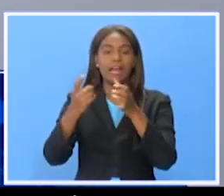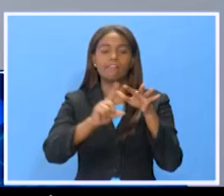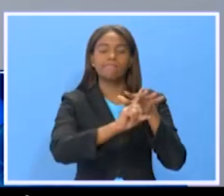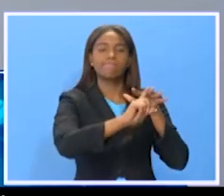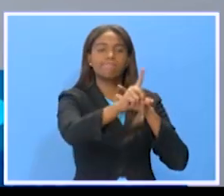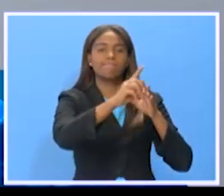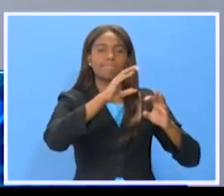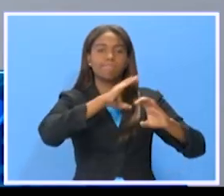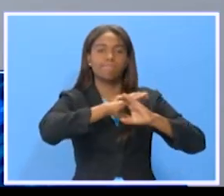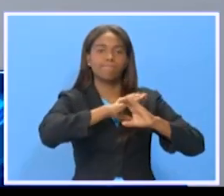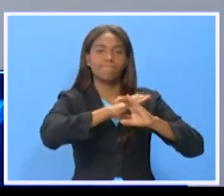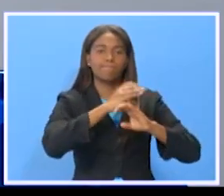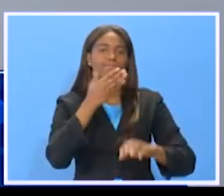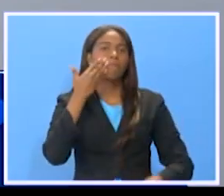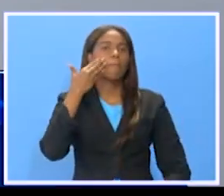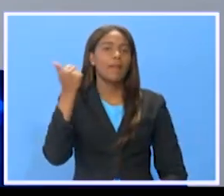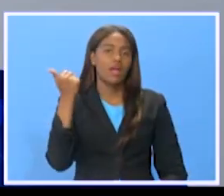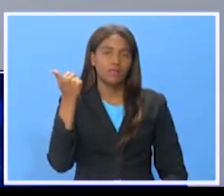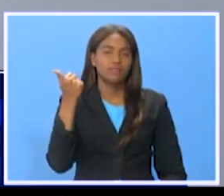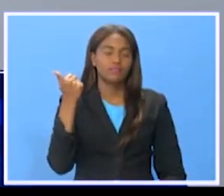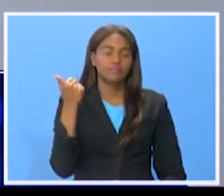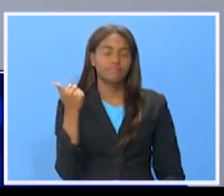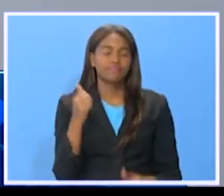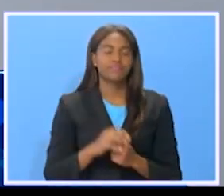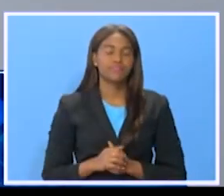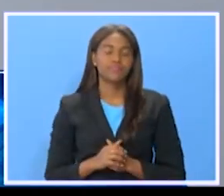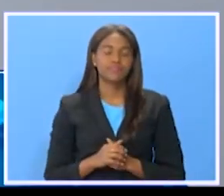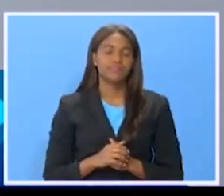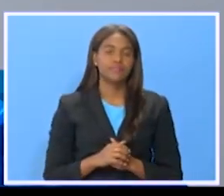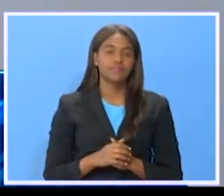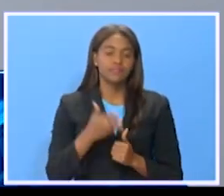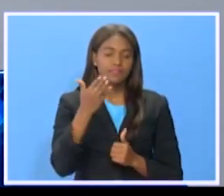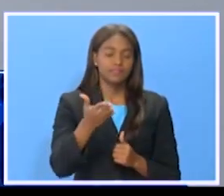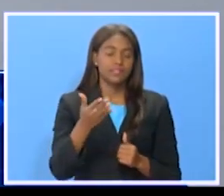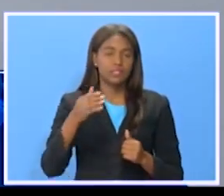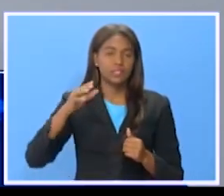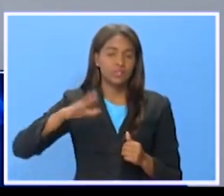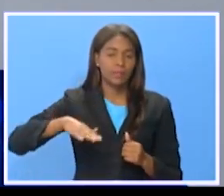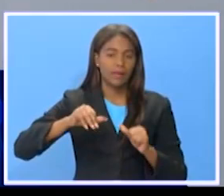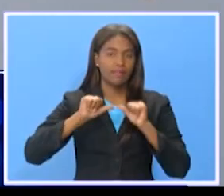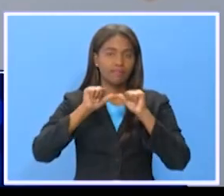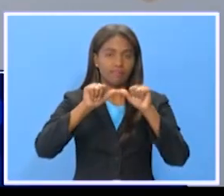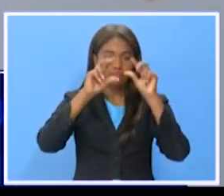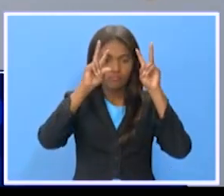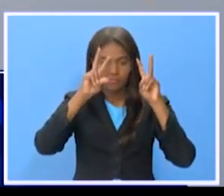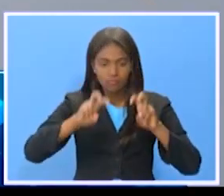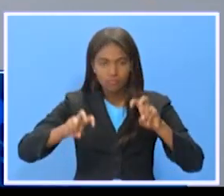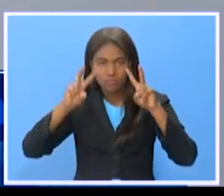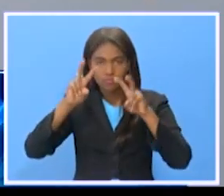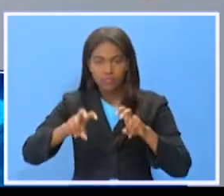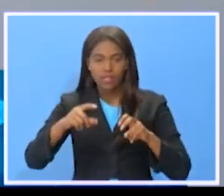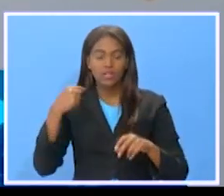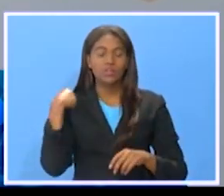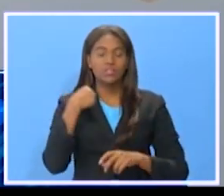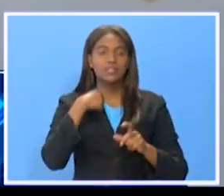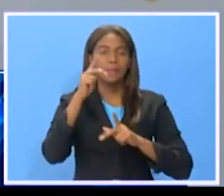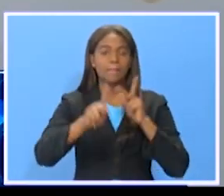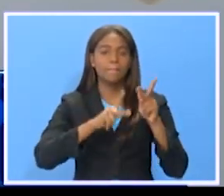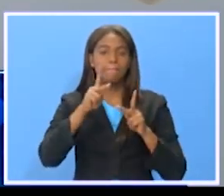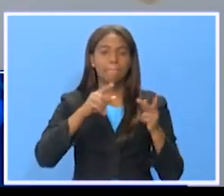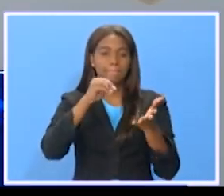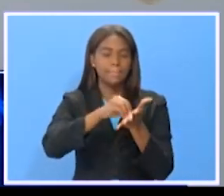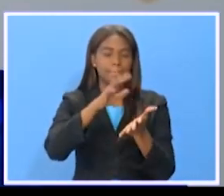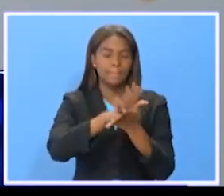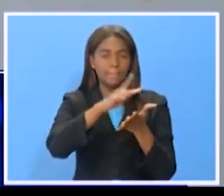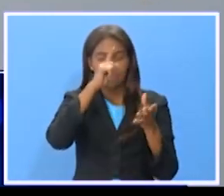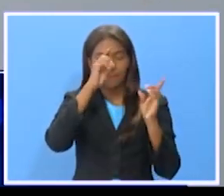de un vehículo blanco. Este caso aún se encuentra bajo investigación de nuestros oficiales adscritos